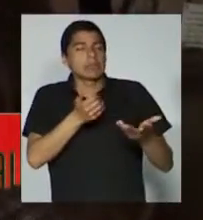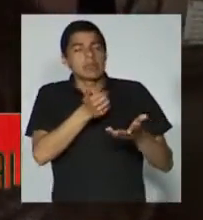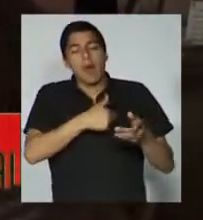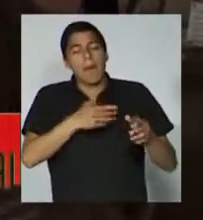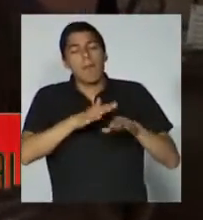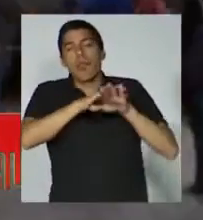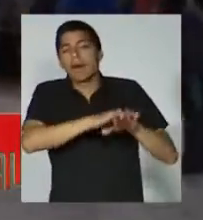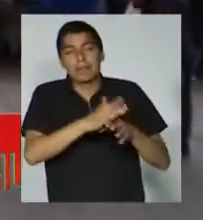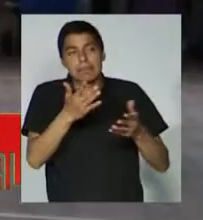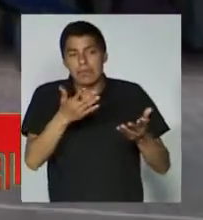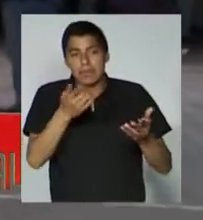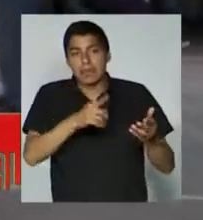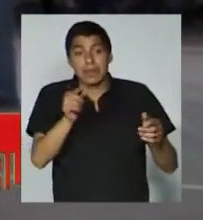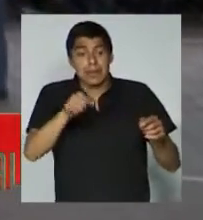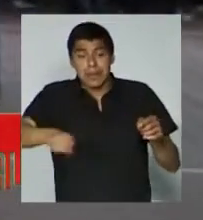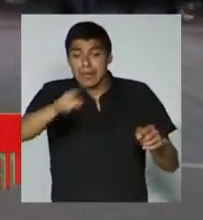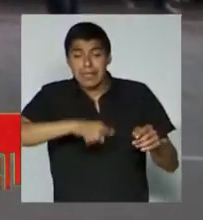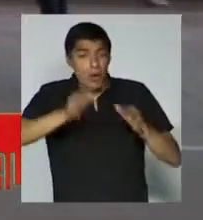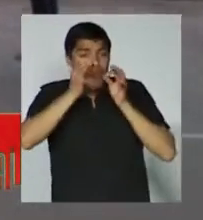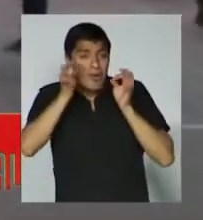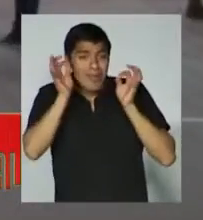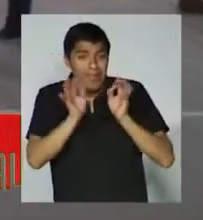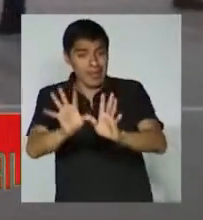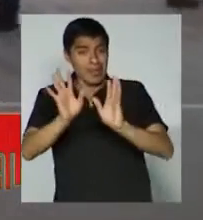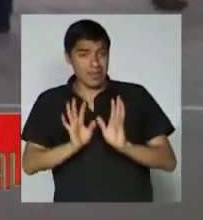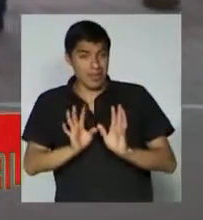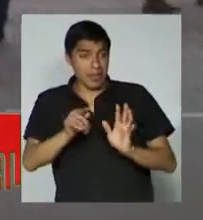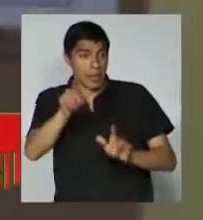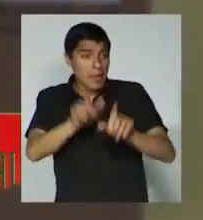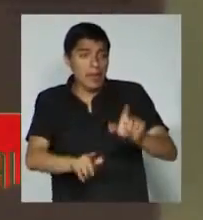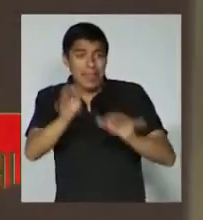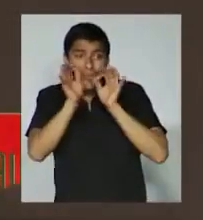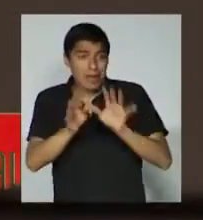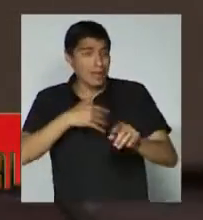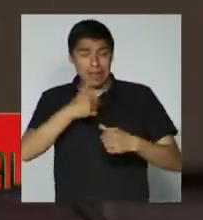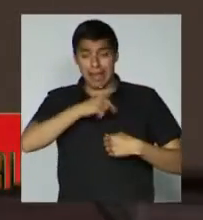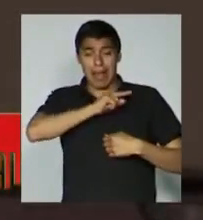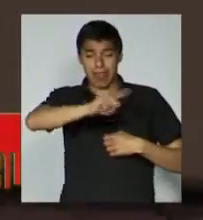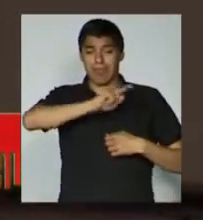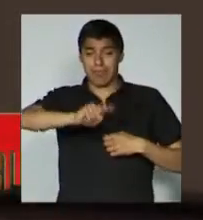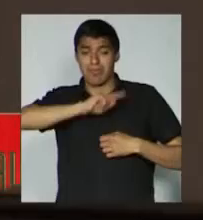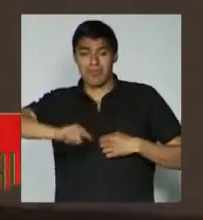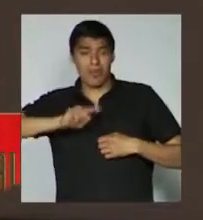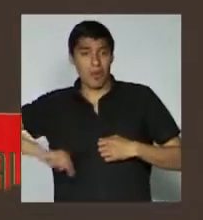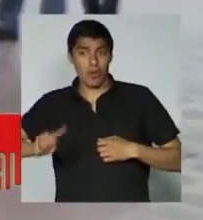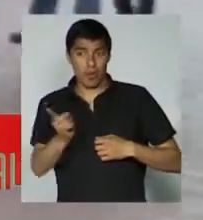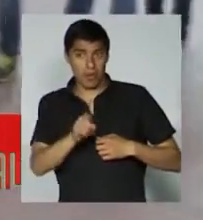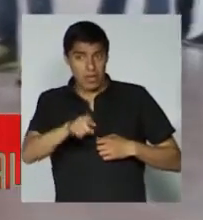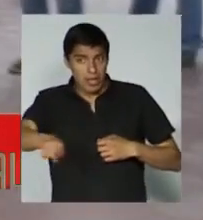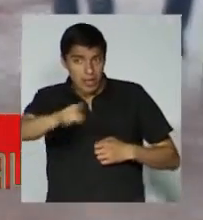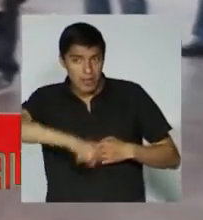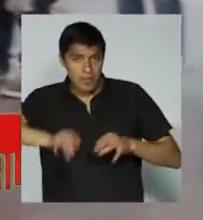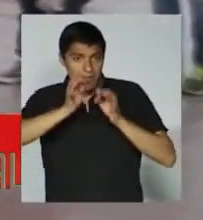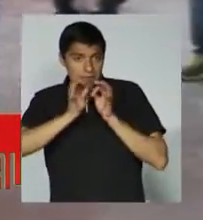Entonces van a hacer lo que les parezca. O sea, gracias a Dios, la gente va a hacer lo que le parezca, no lo que le diga que haga. Claro. Entonces, es